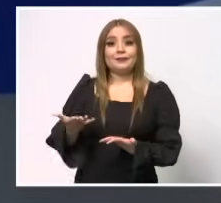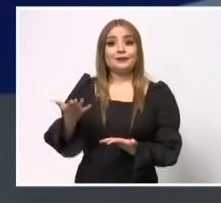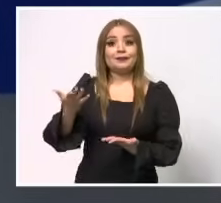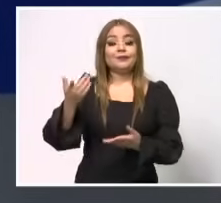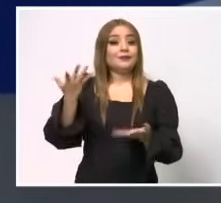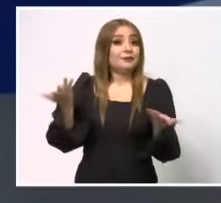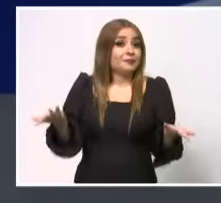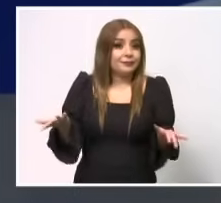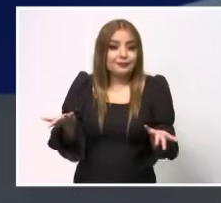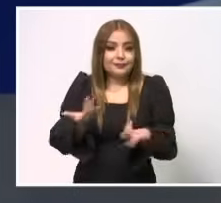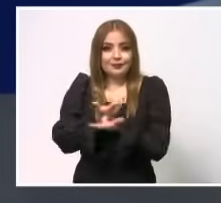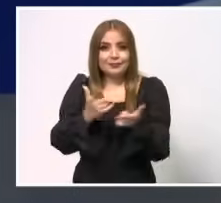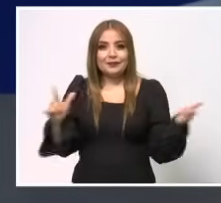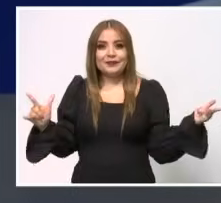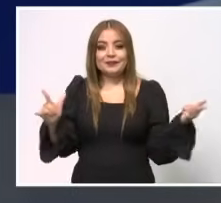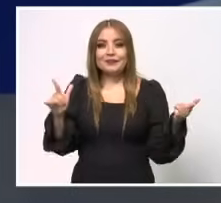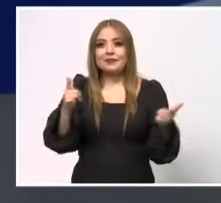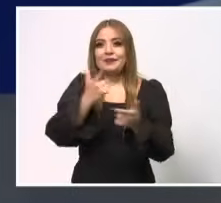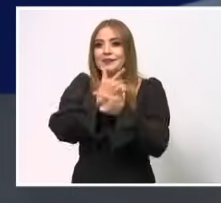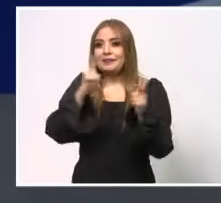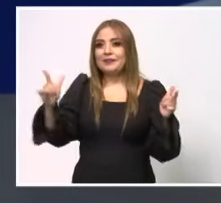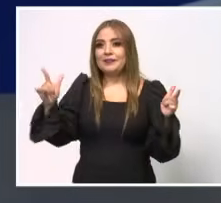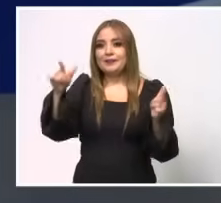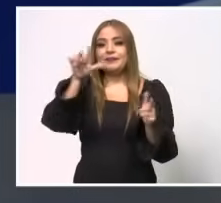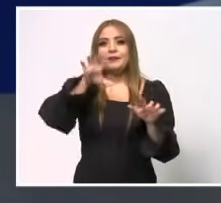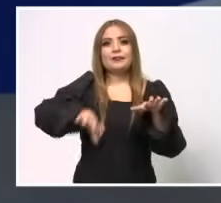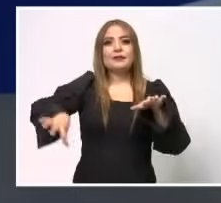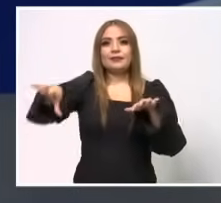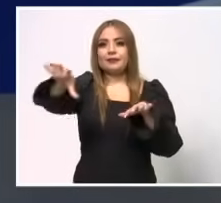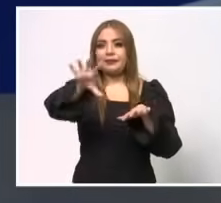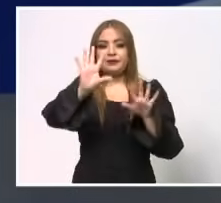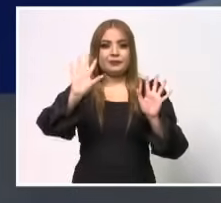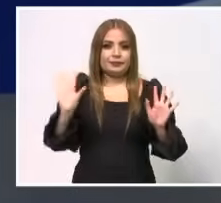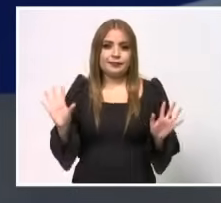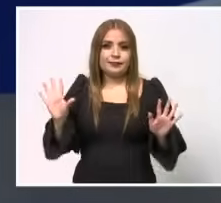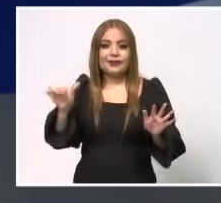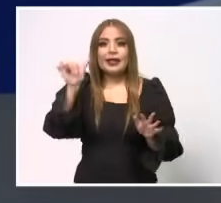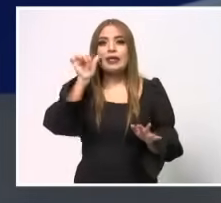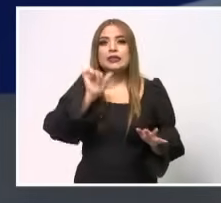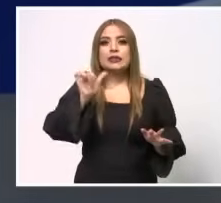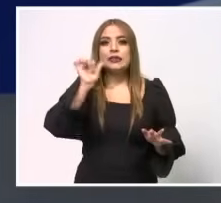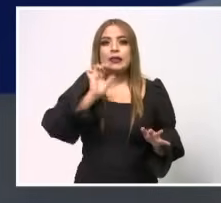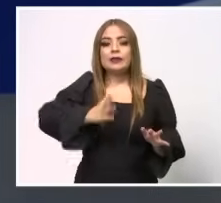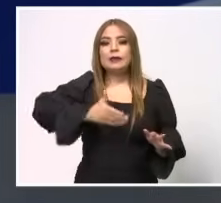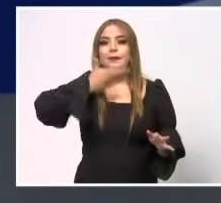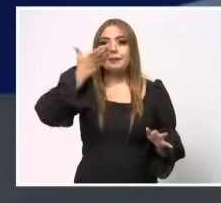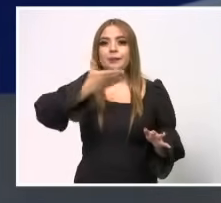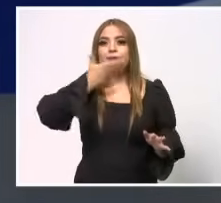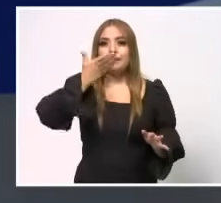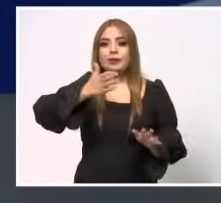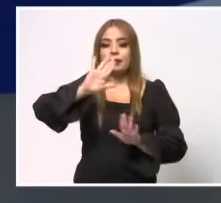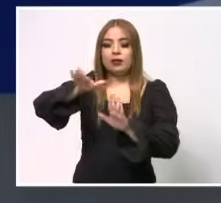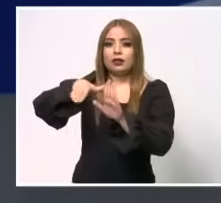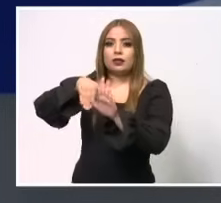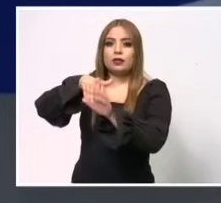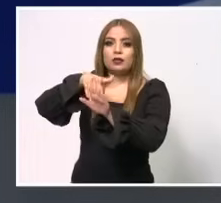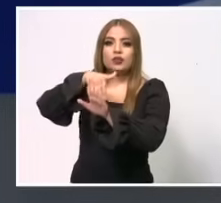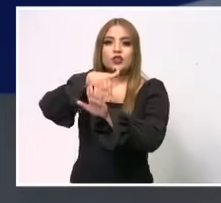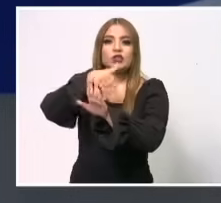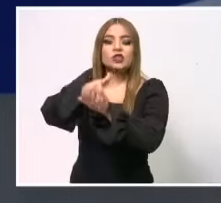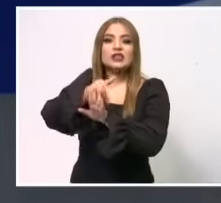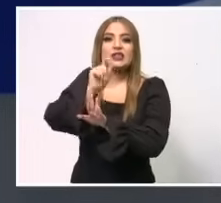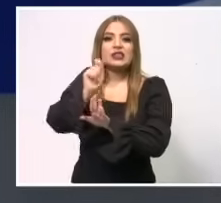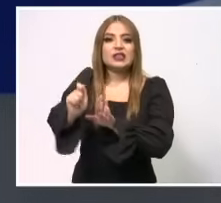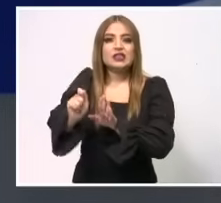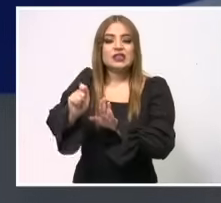cualquier en cualquiera de las tesituras Siempre vamos a estar en contra de la violencia aunque a veces